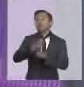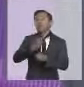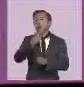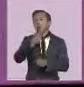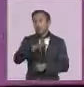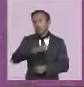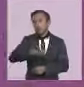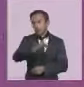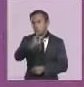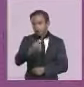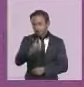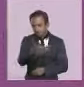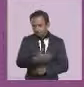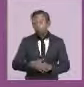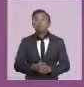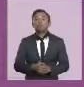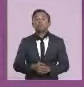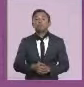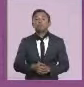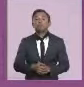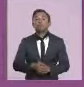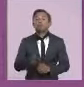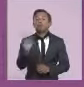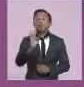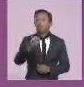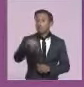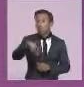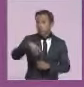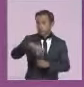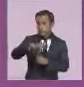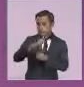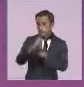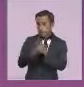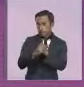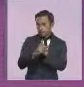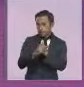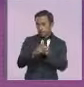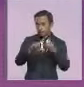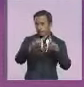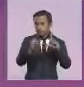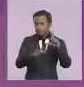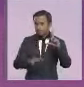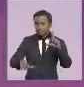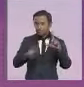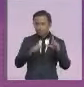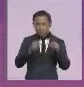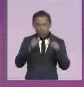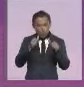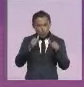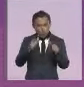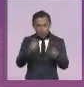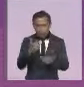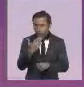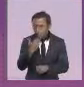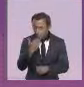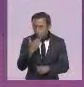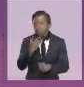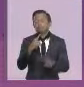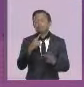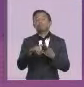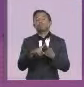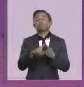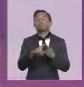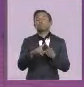Si tenemos en este país una parte importante de desatención, si tenemos en este país una parte